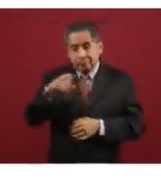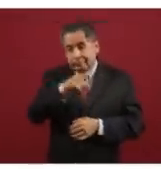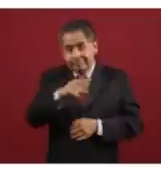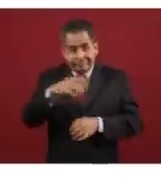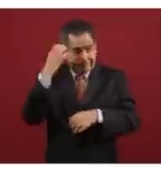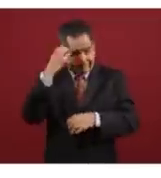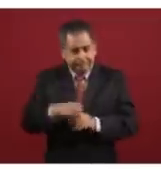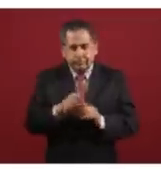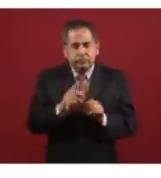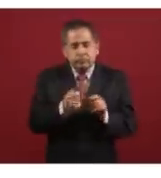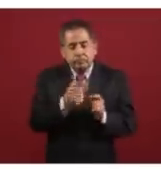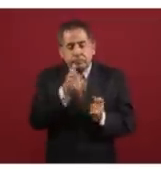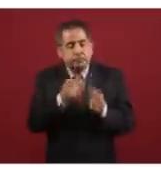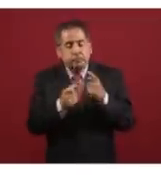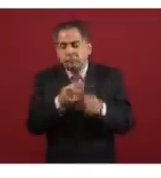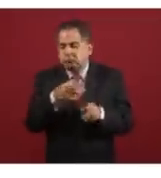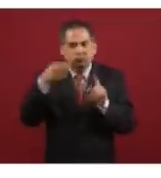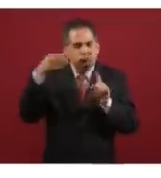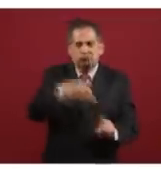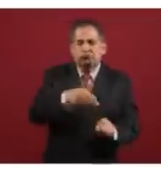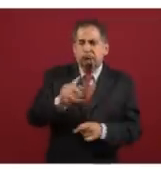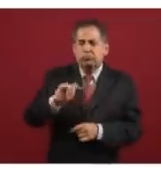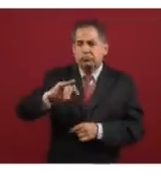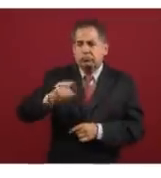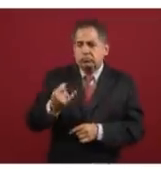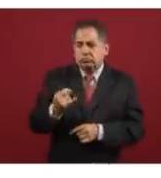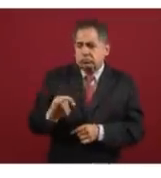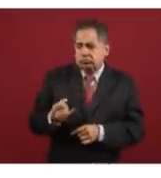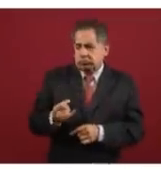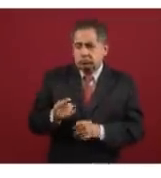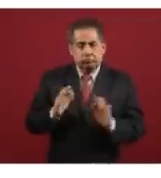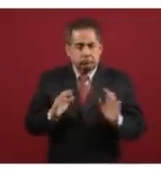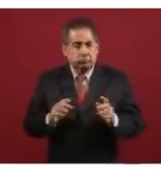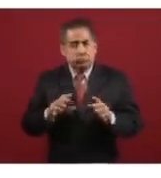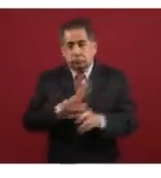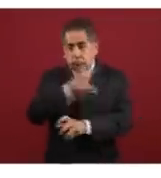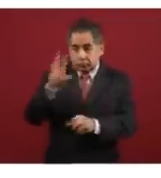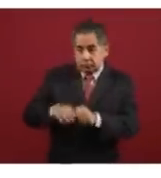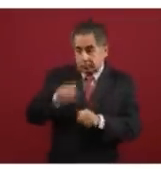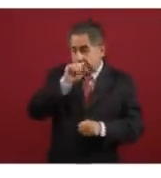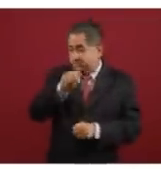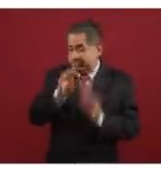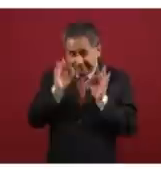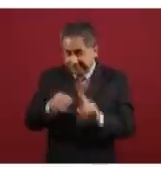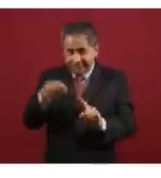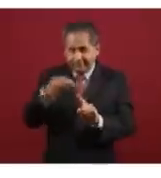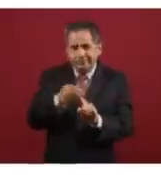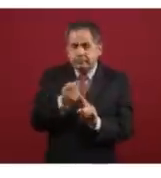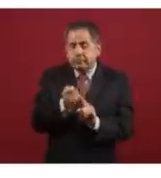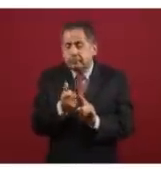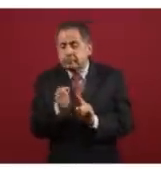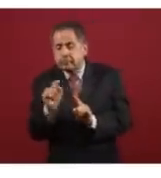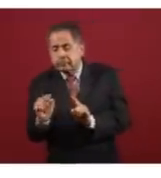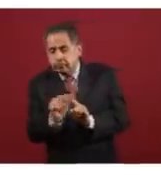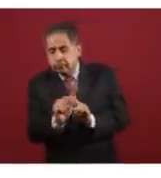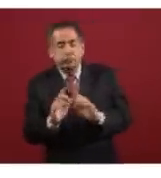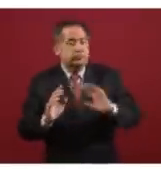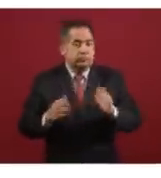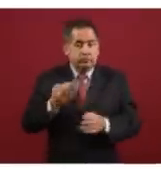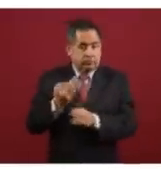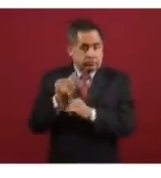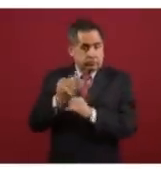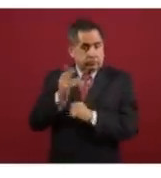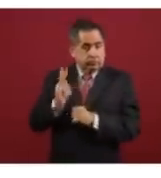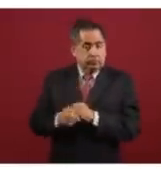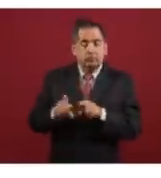sino fundamentalmente Tijuana, no es todo Jalisco, sino una parte. Y aquí en el Estado de